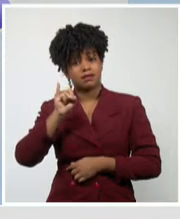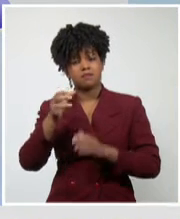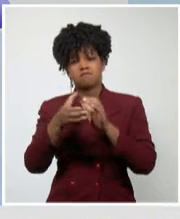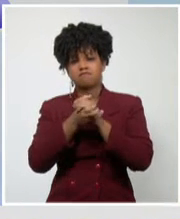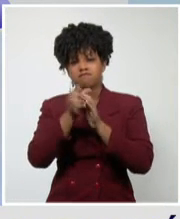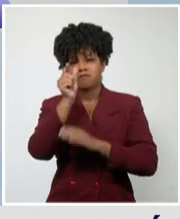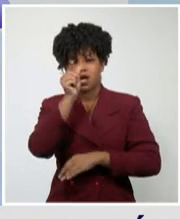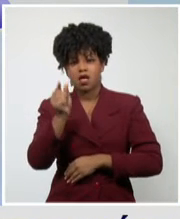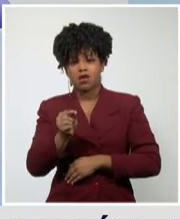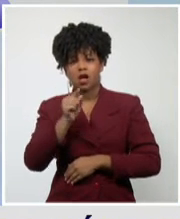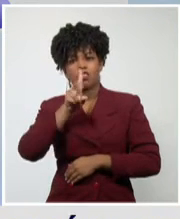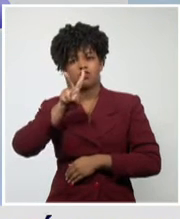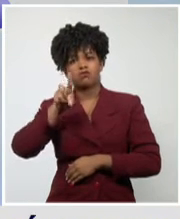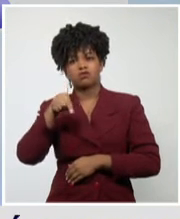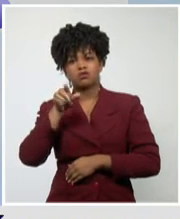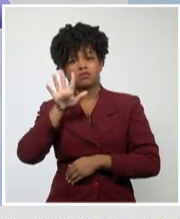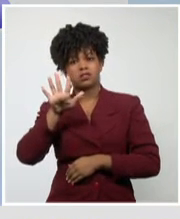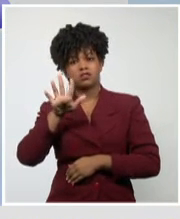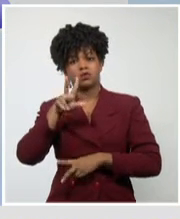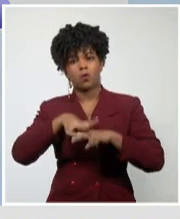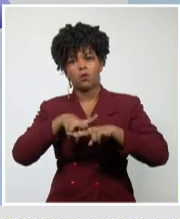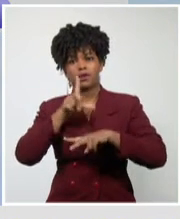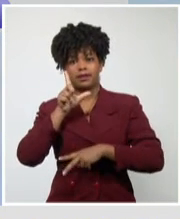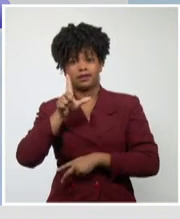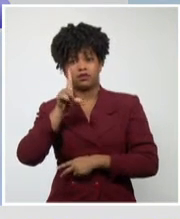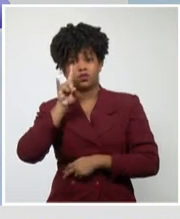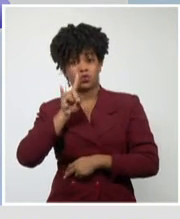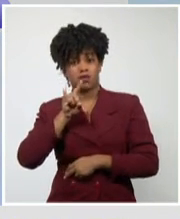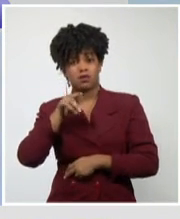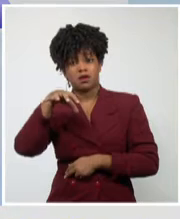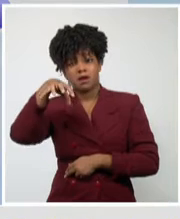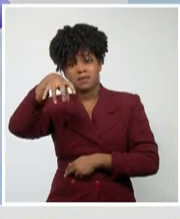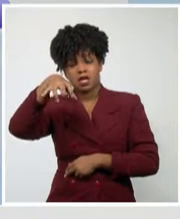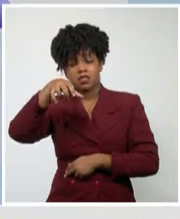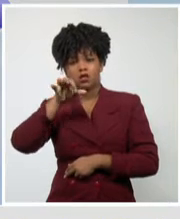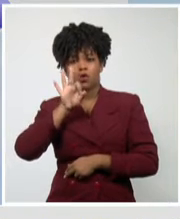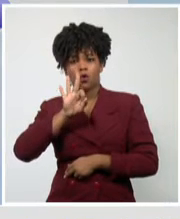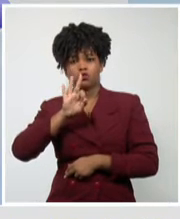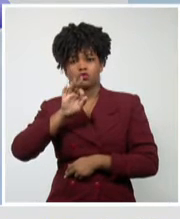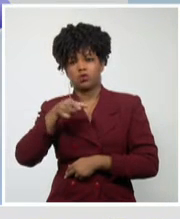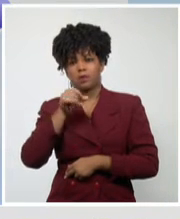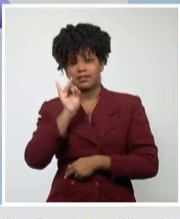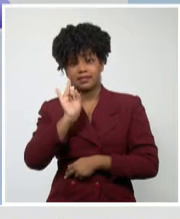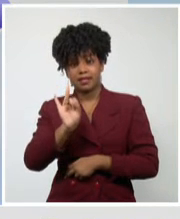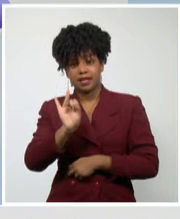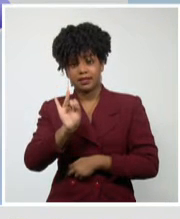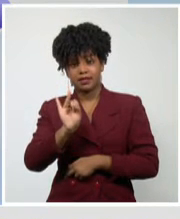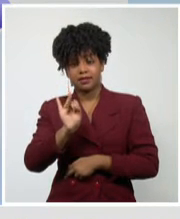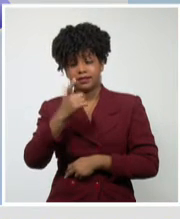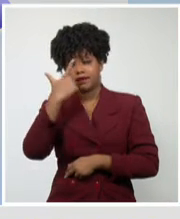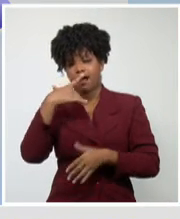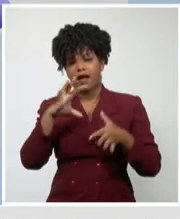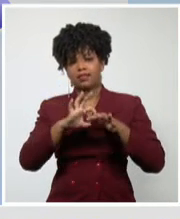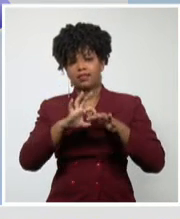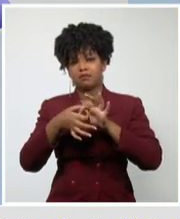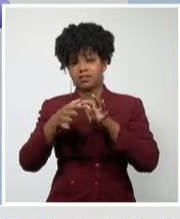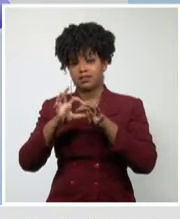12,5, Holguín 9, Pinar del Río 8,7, Artemisa